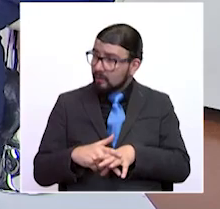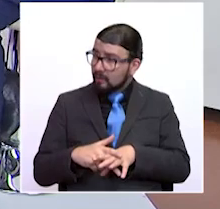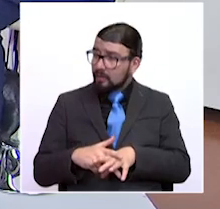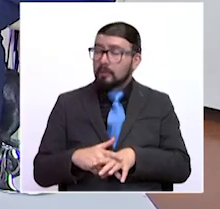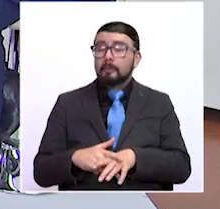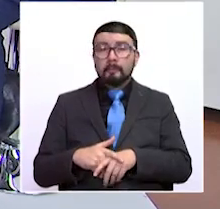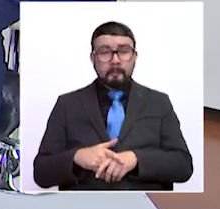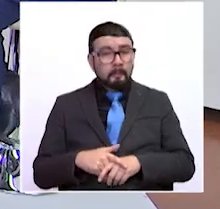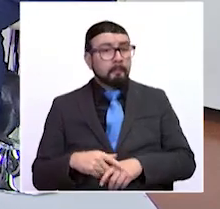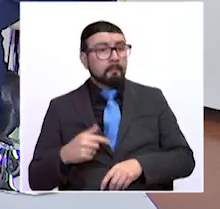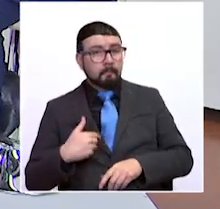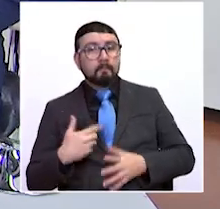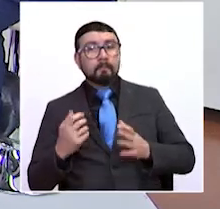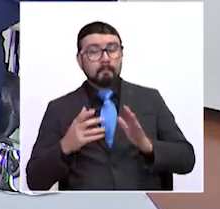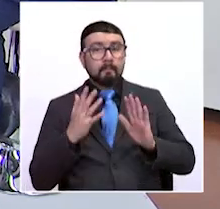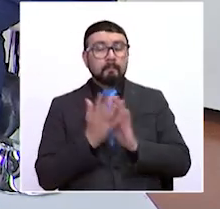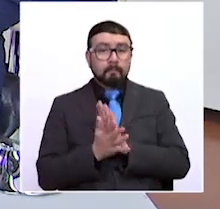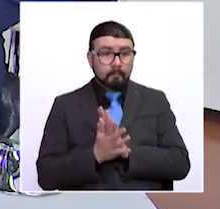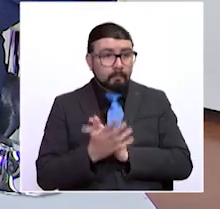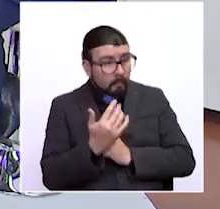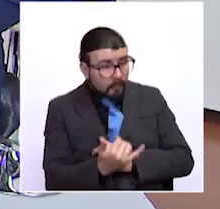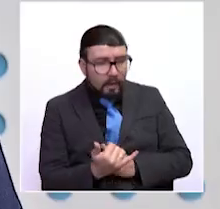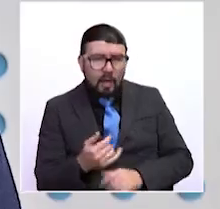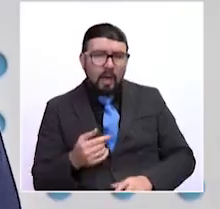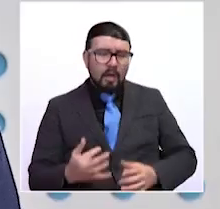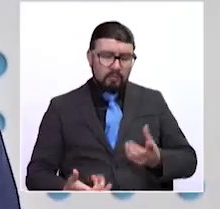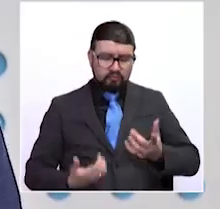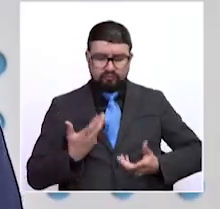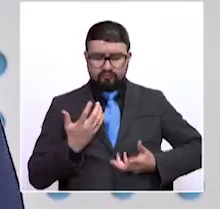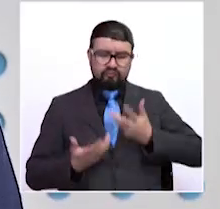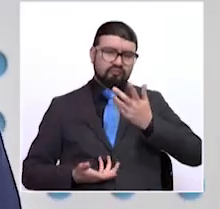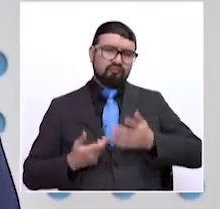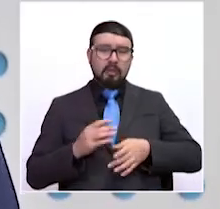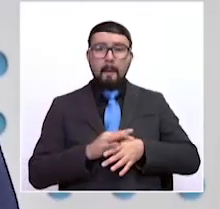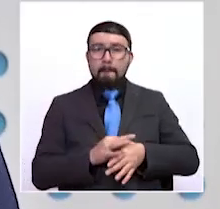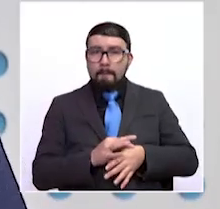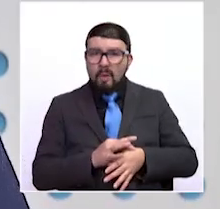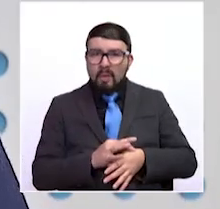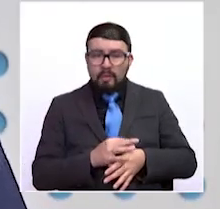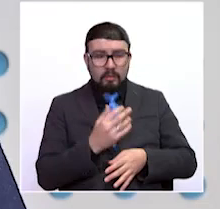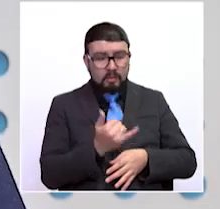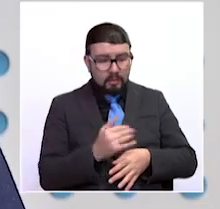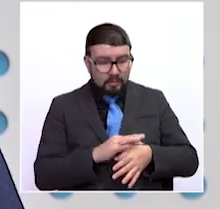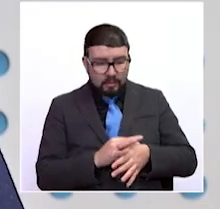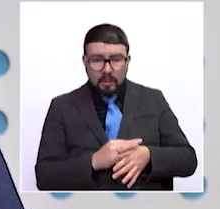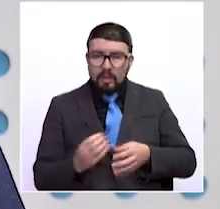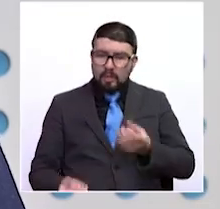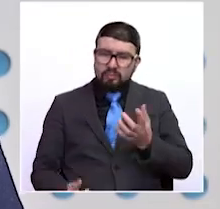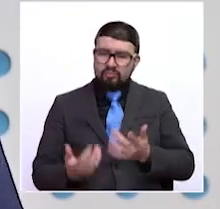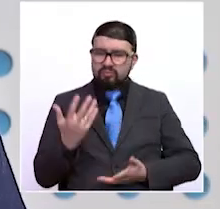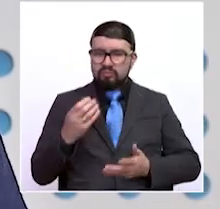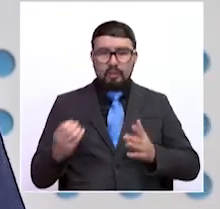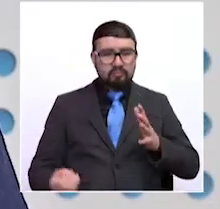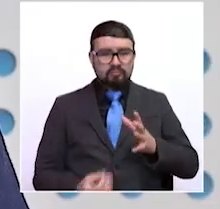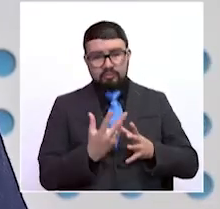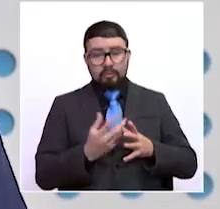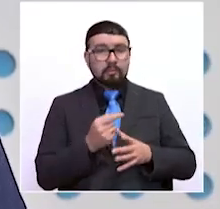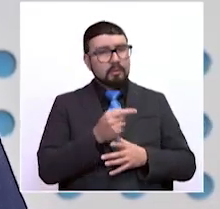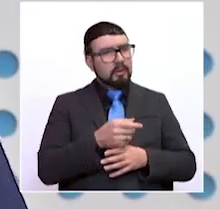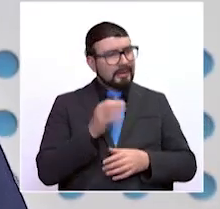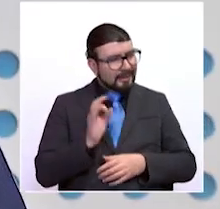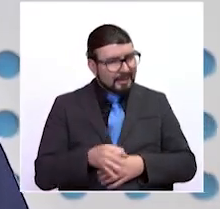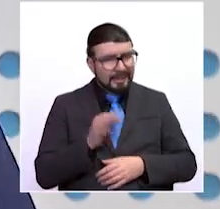quería enfatizar en que las quemaduras por pólvora son prácticamente quemaduras graves